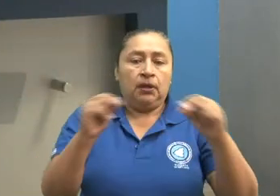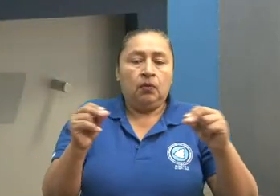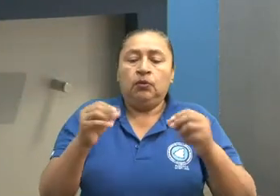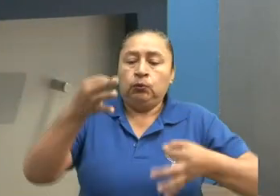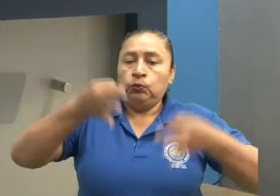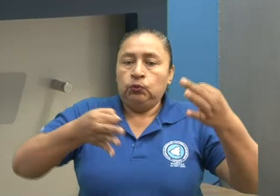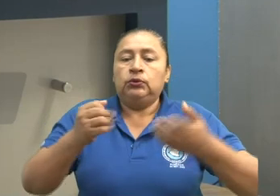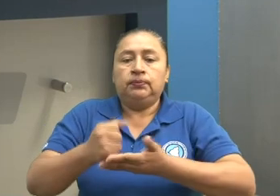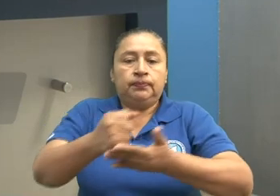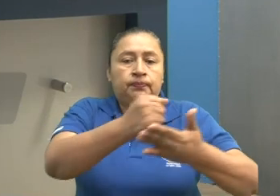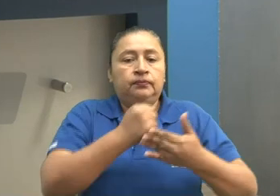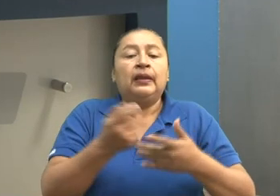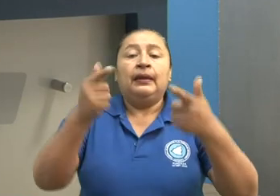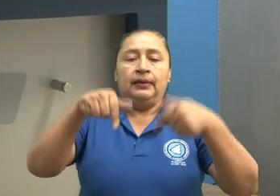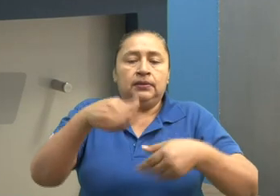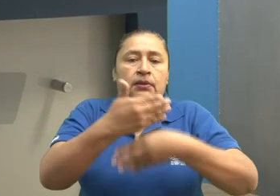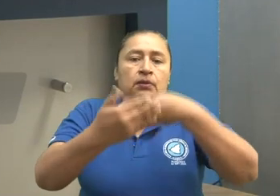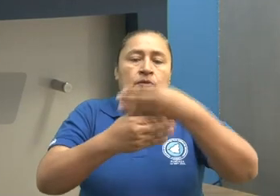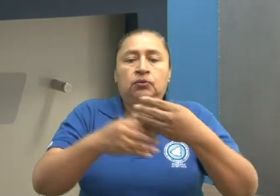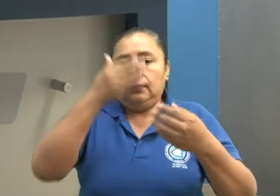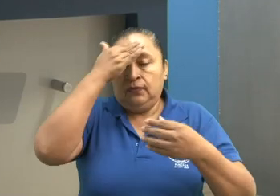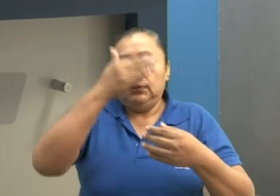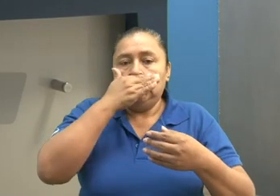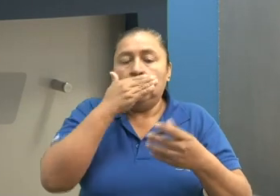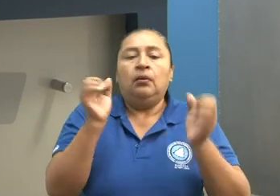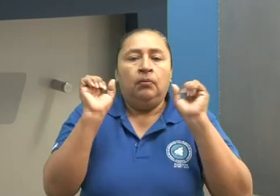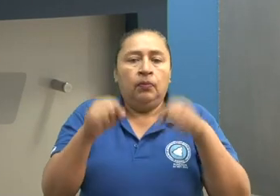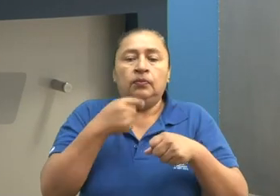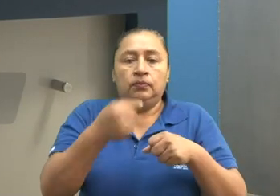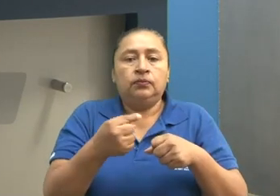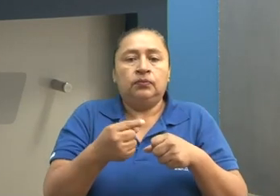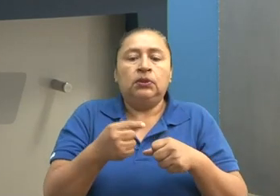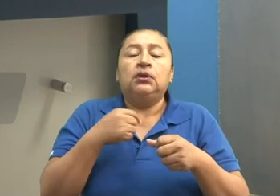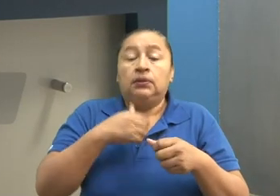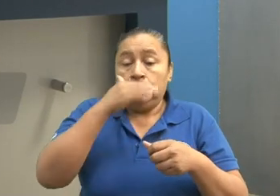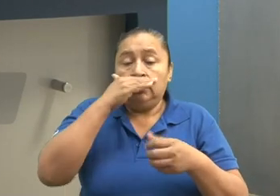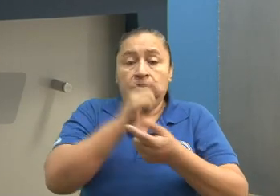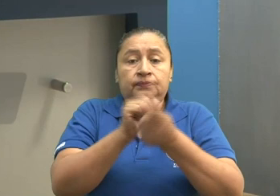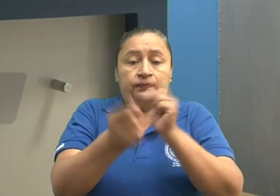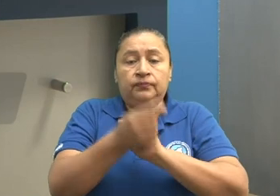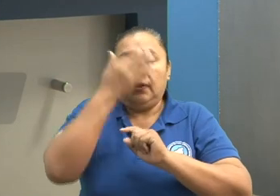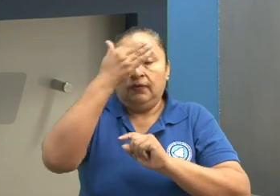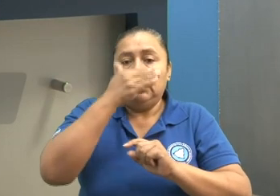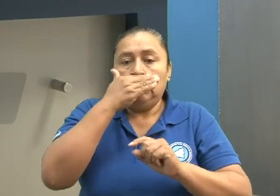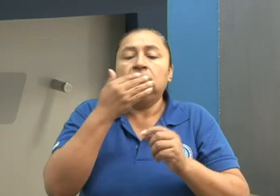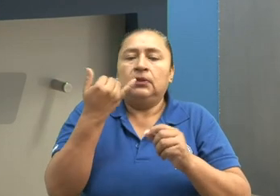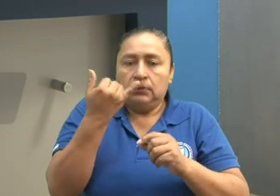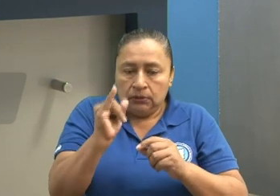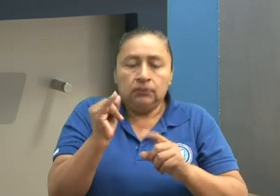solidaria, es la que construye el Frente Sandinista. Entonces, podemos decir que la revolución, el Frente Sandinista le está